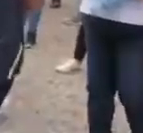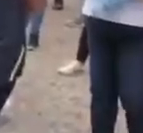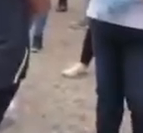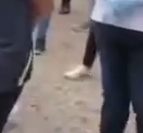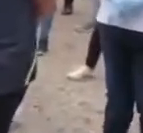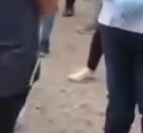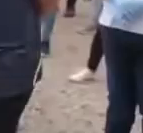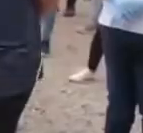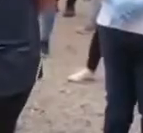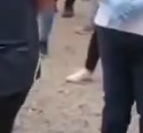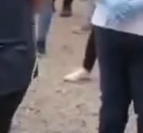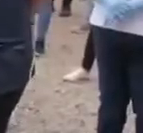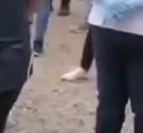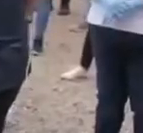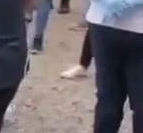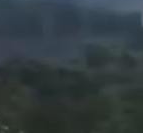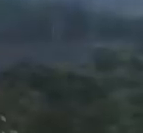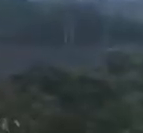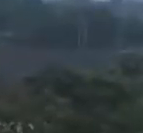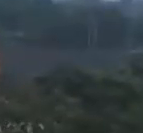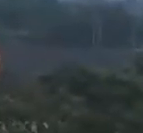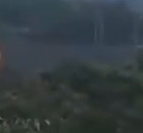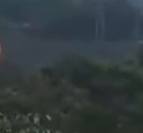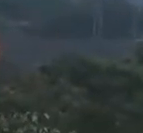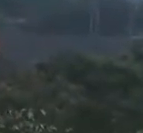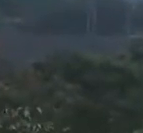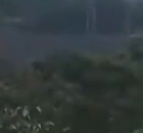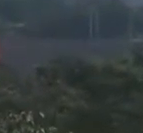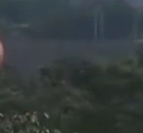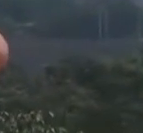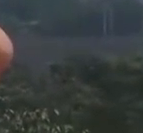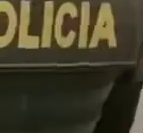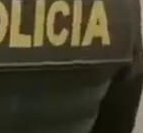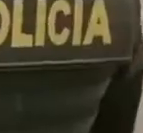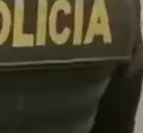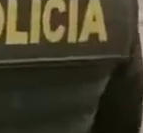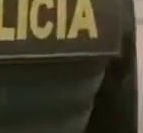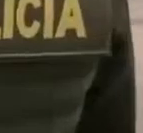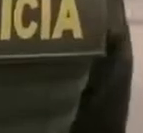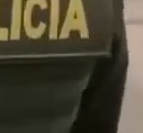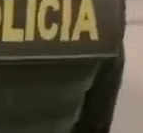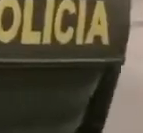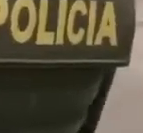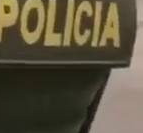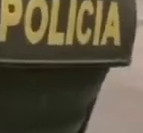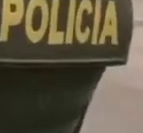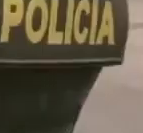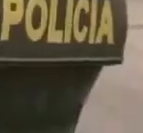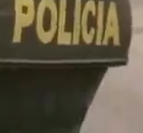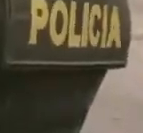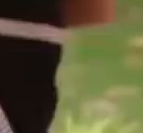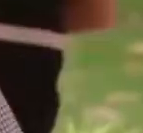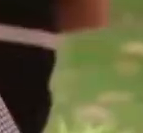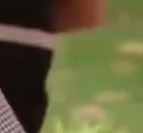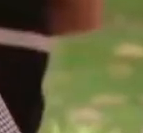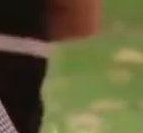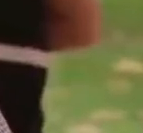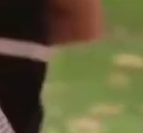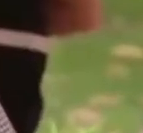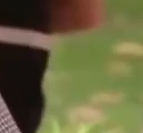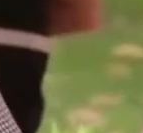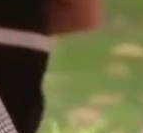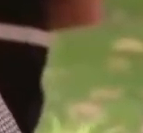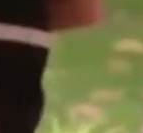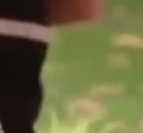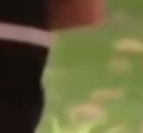capacidades institucionales de manera drástica, que a pesar de tomarnos por sorpresa una afectación en la calidad del aire de magnitudes que nunca habíamos tenido, y